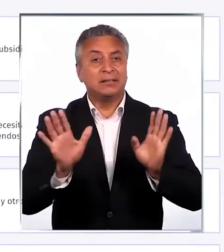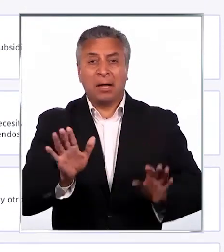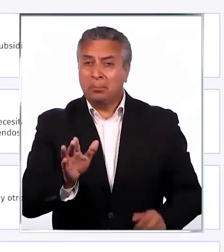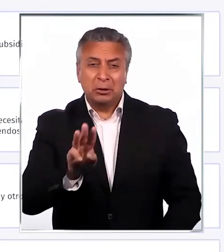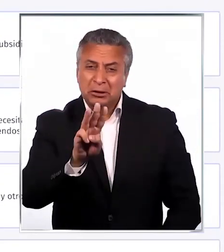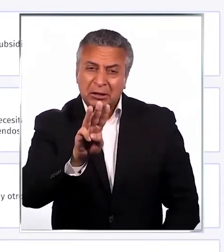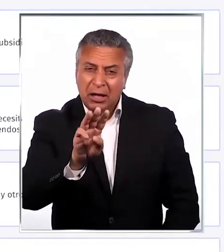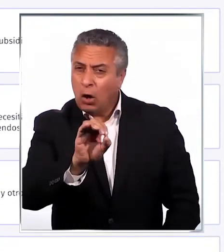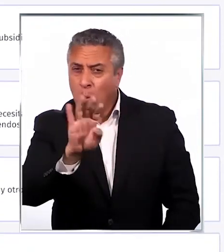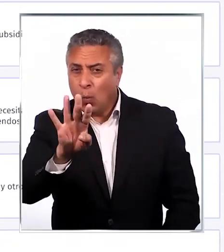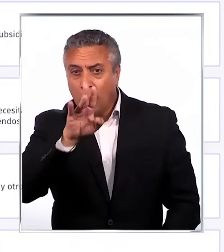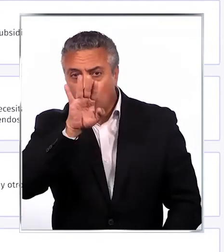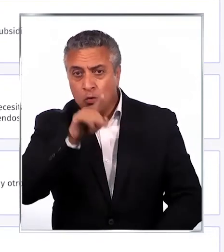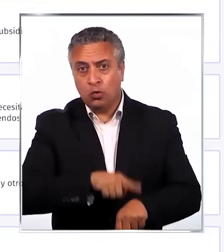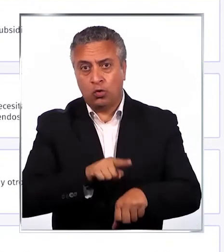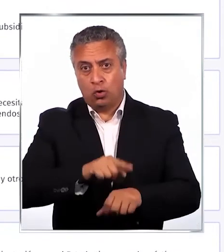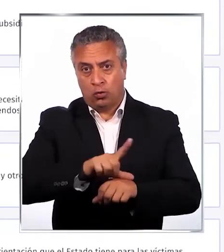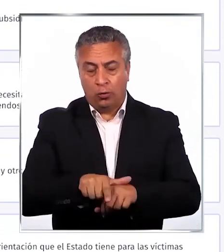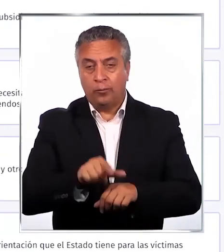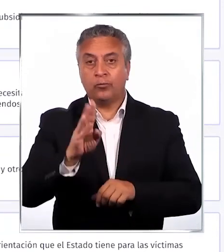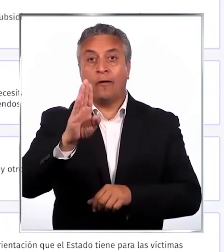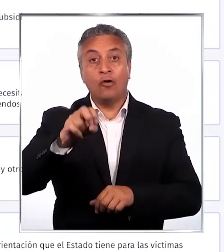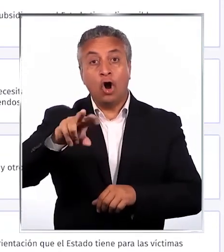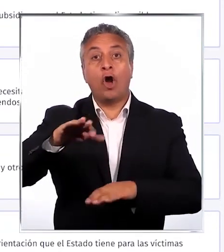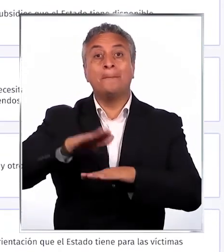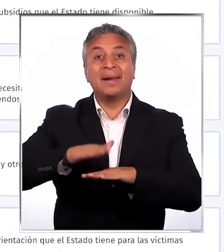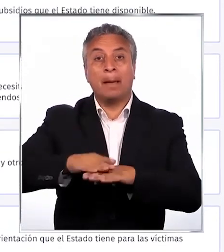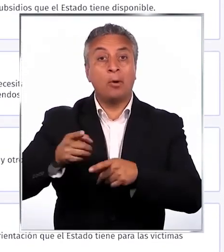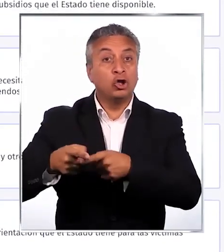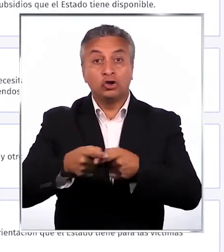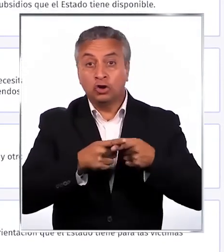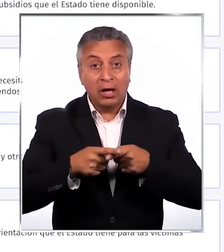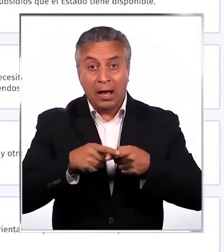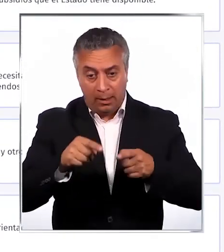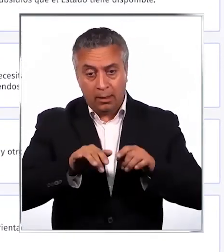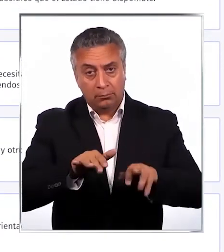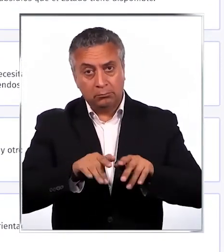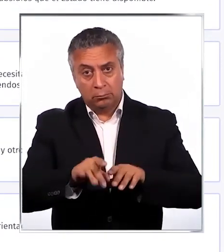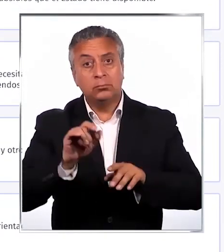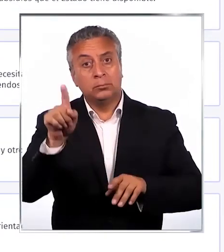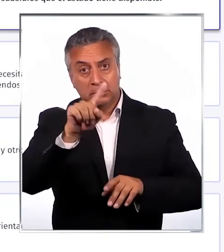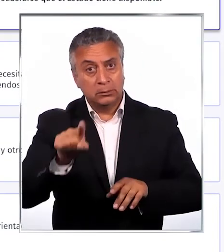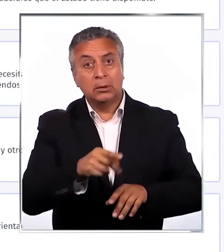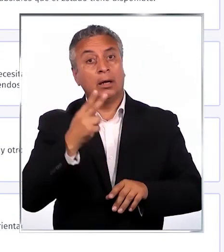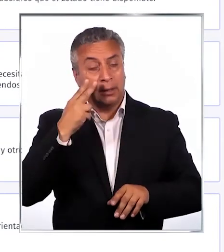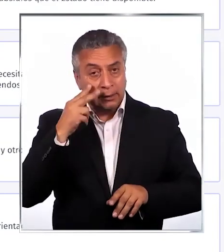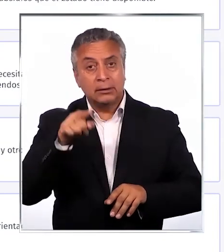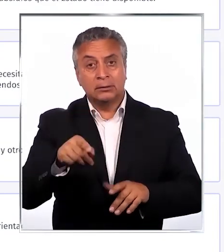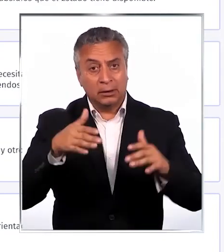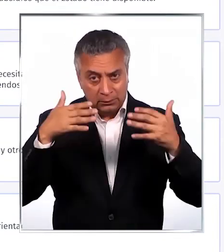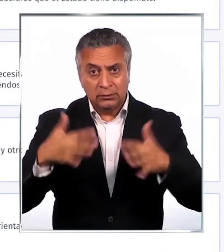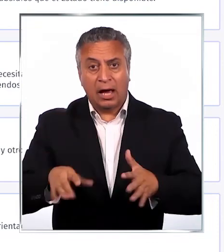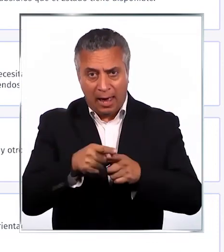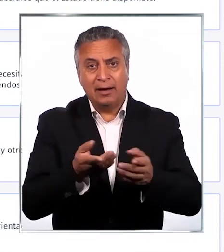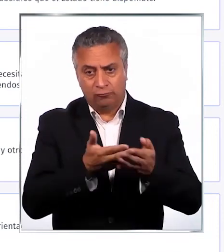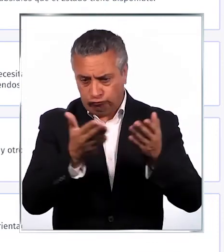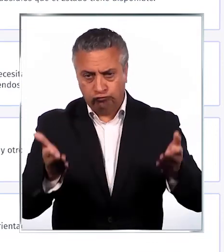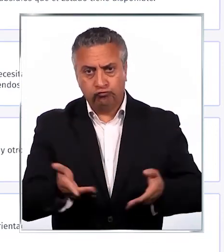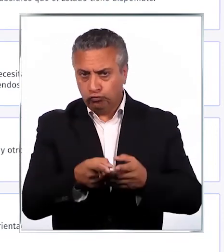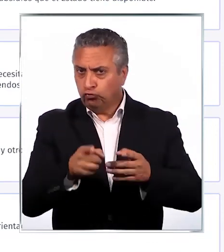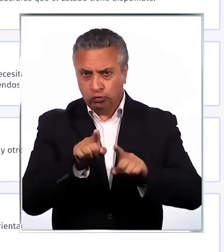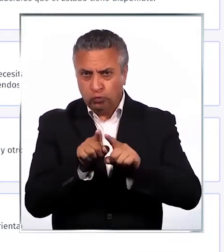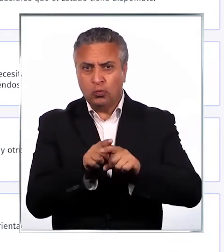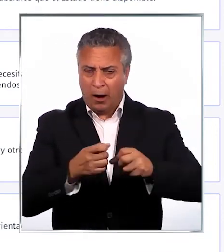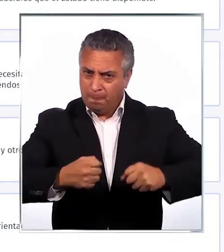4 minutos. Y en el caso de la postulación al bono y el préstamo social, la página del Servicio de Impuestos Internos ya tiene un